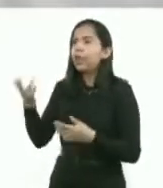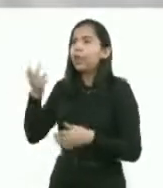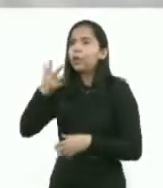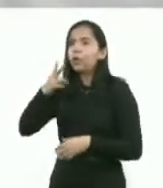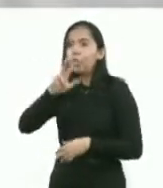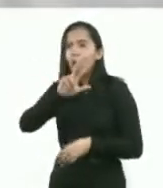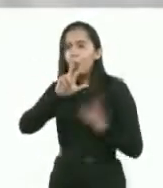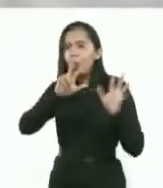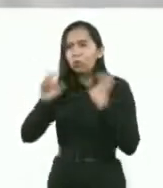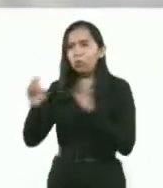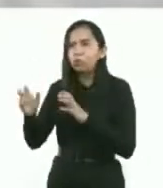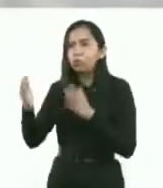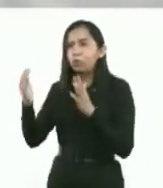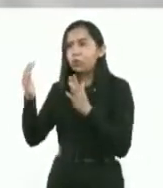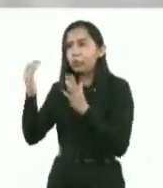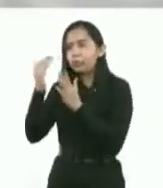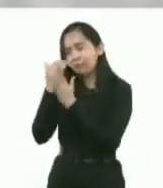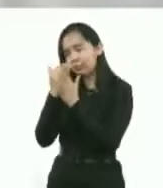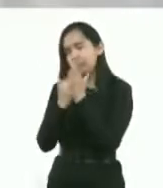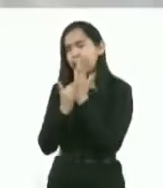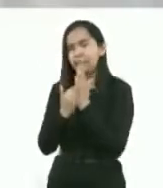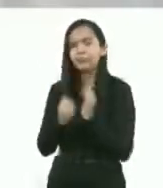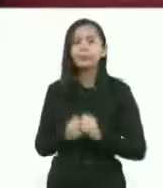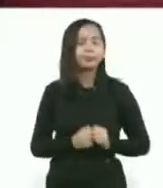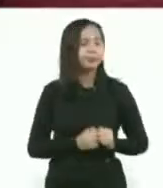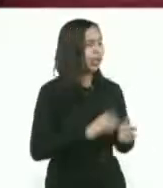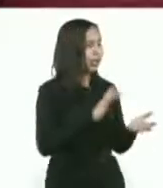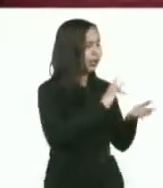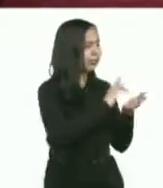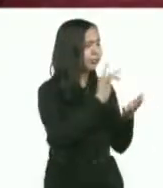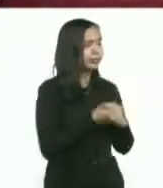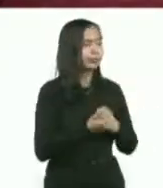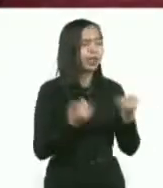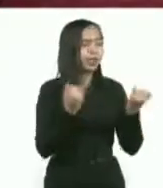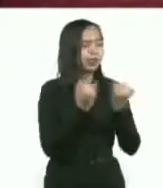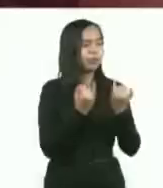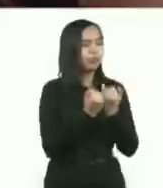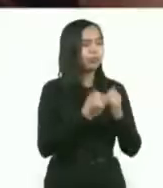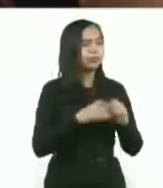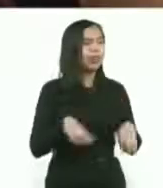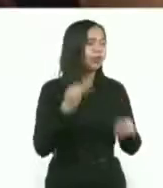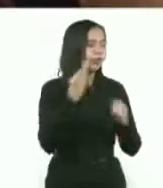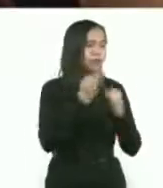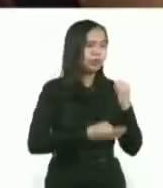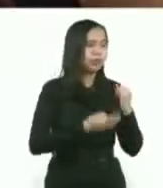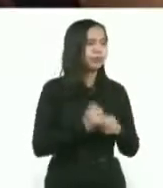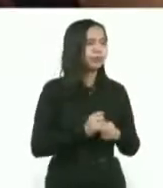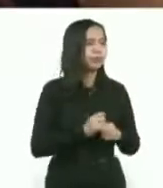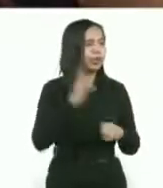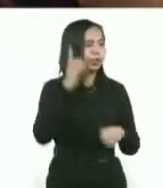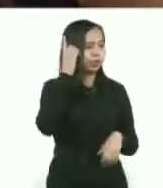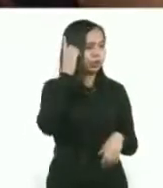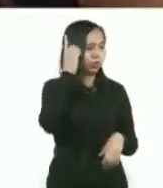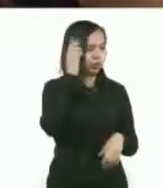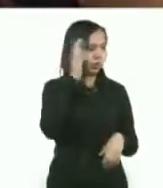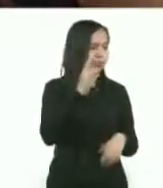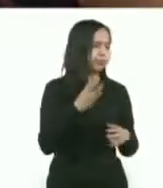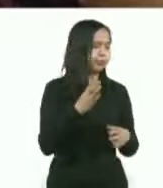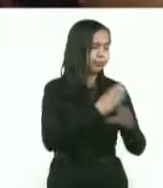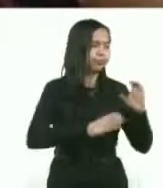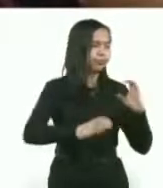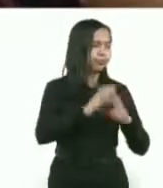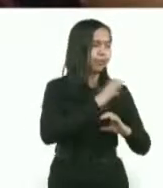los 21 productos. Gracias, procurador. Y por último, para la doctora, sobre el caso de la